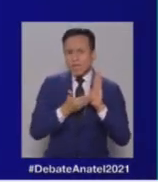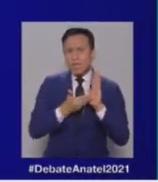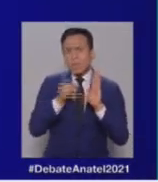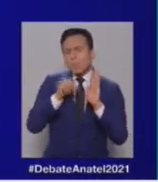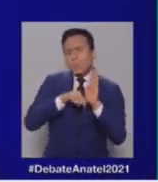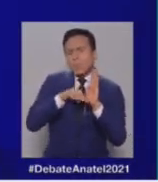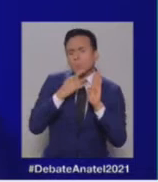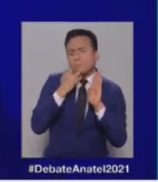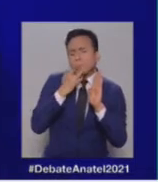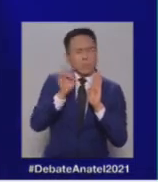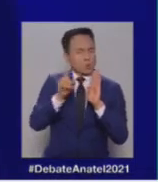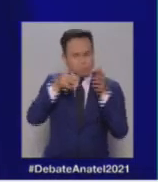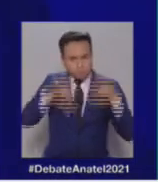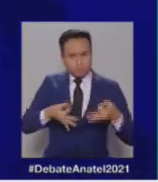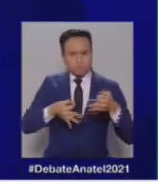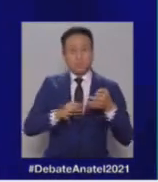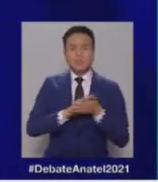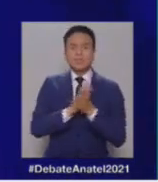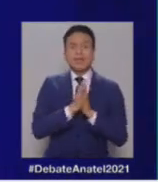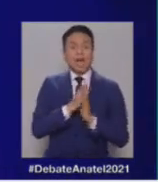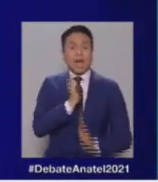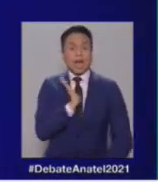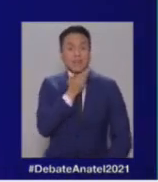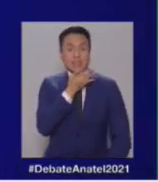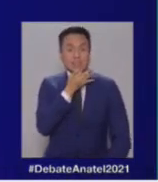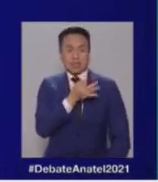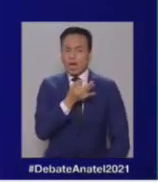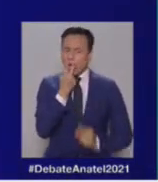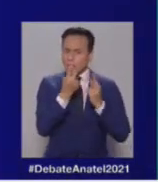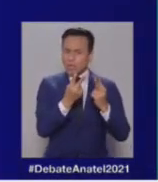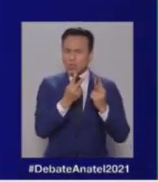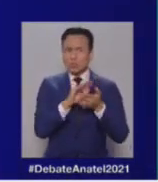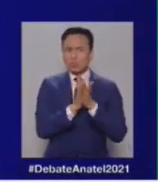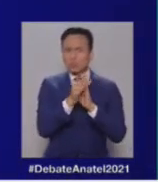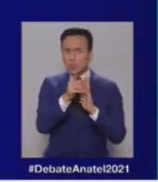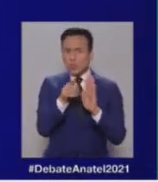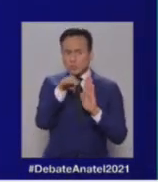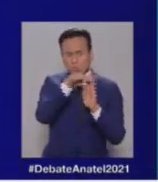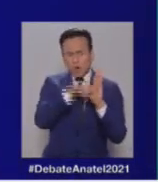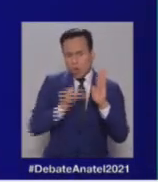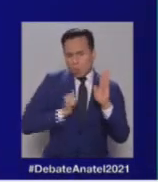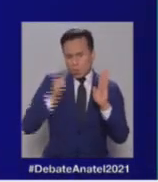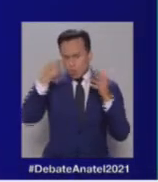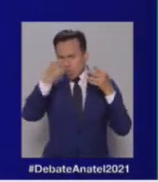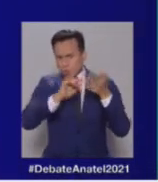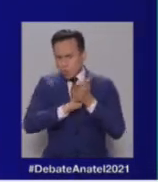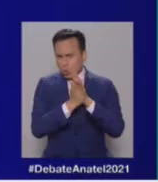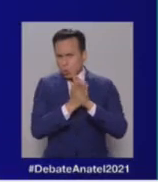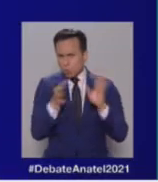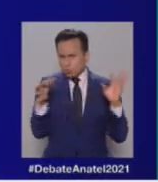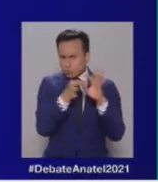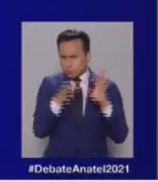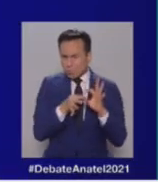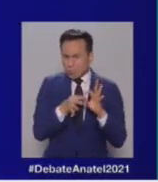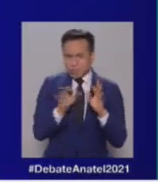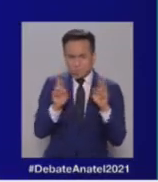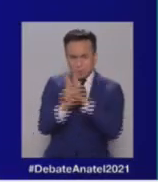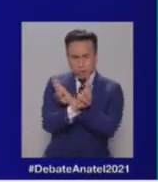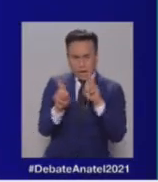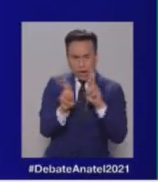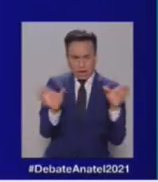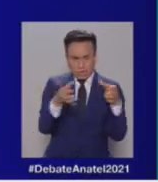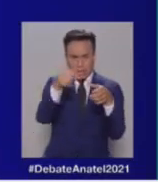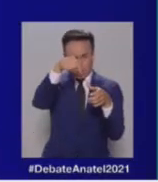de la Dignidad y el centro de Santiago, como también en diferentes puntos del territorio nacional, entre ellos Talca y Linares. Aquello